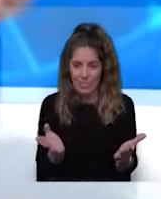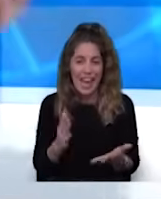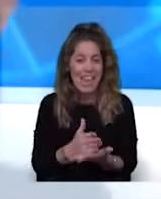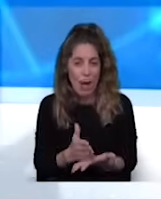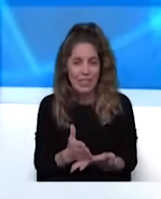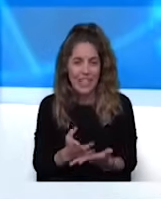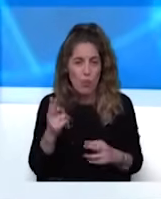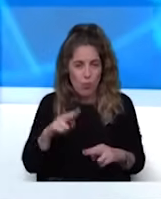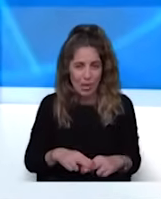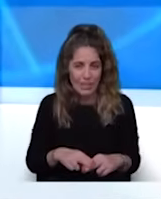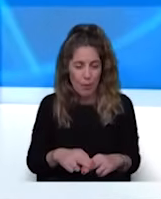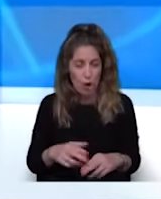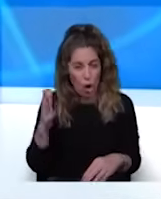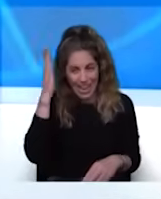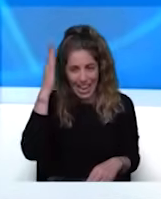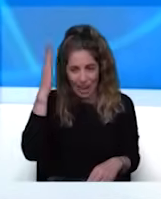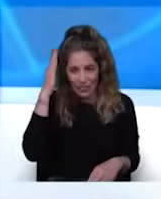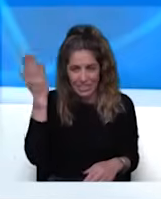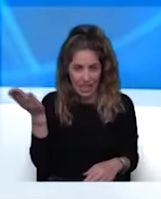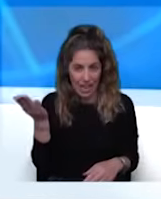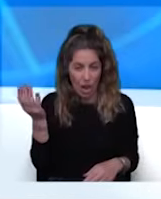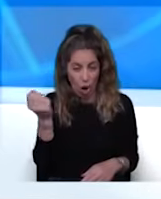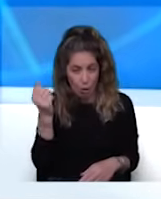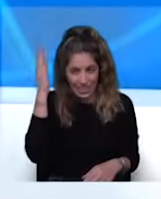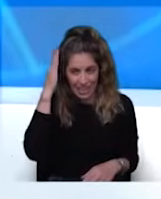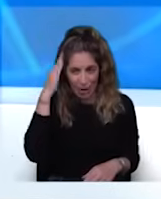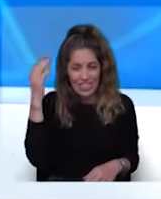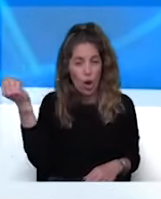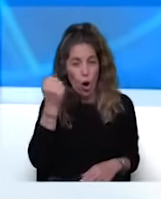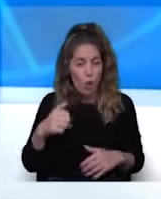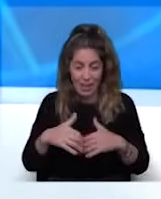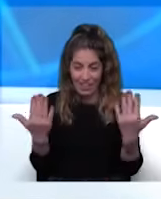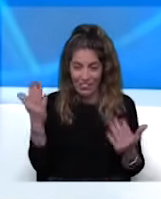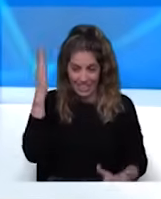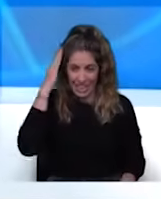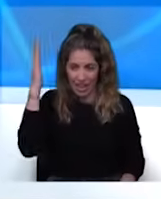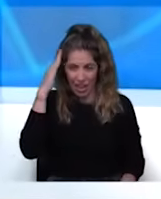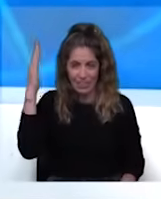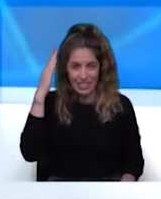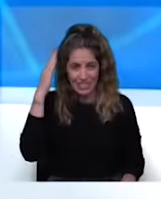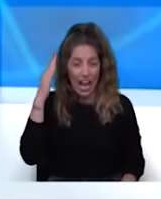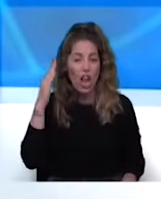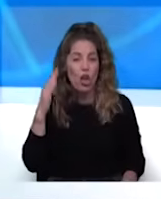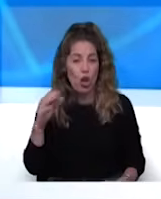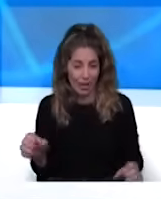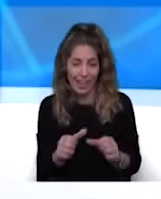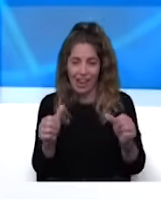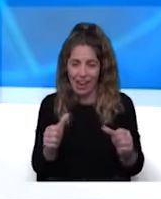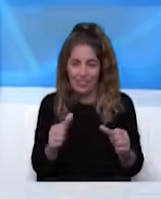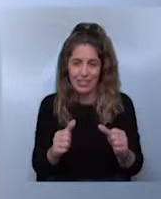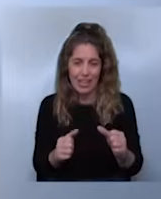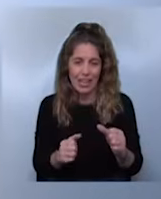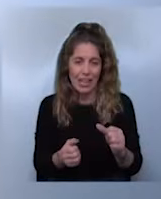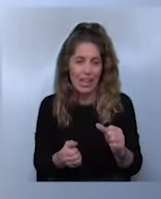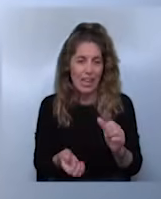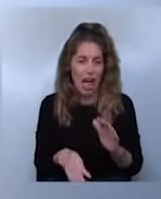mitad fallecen por Golpes en la cabeza por lo tanto esos golpes graves en la cabeza son los que determinan el pico de